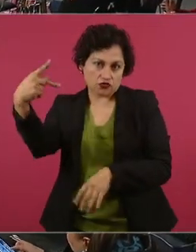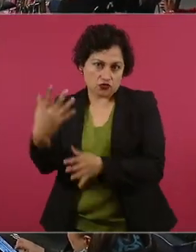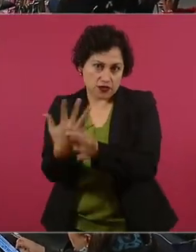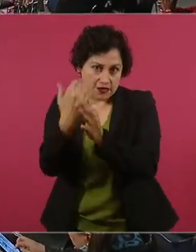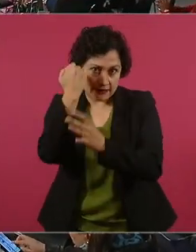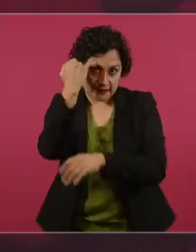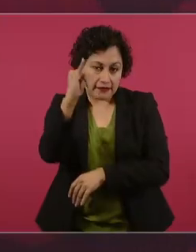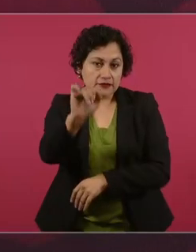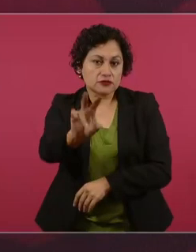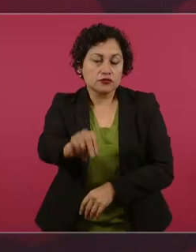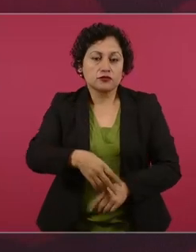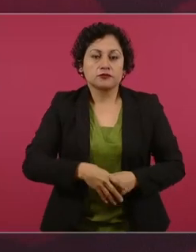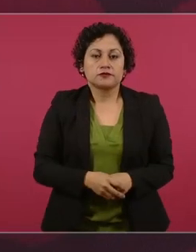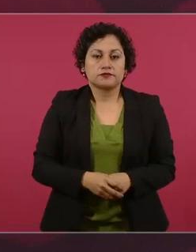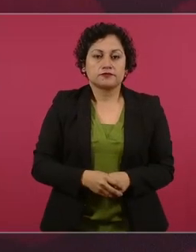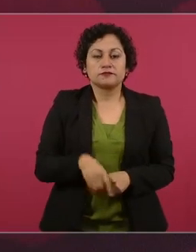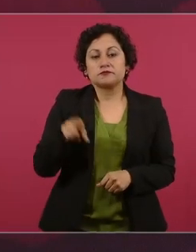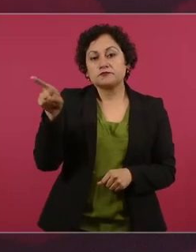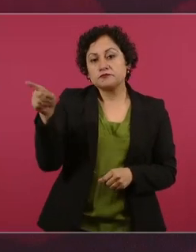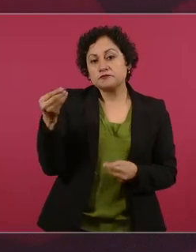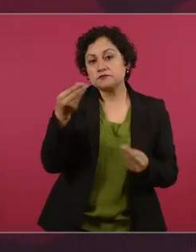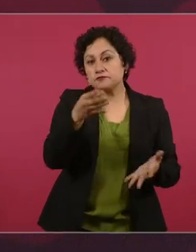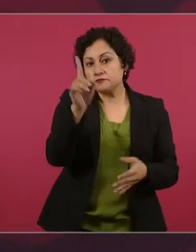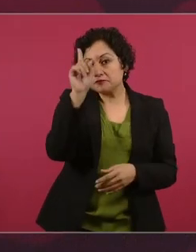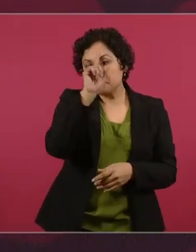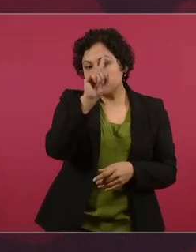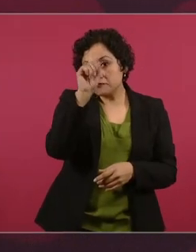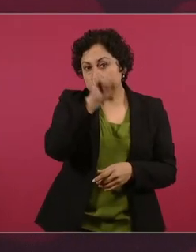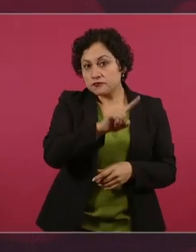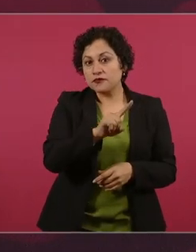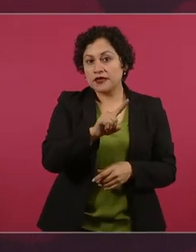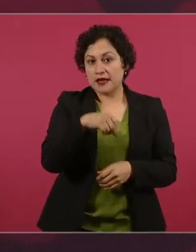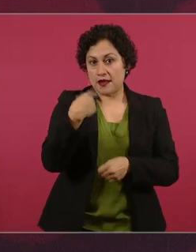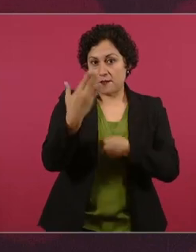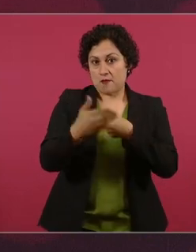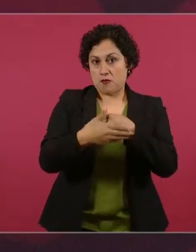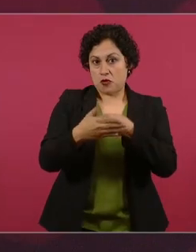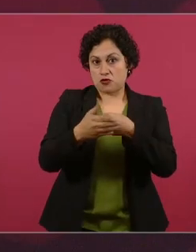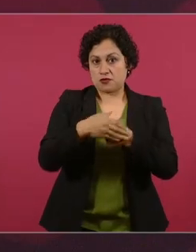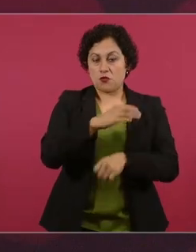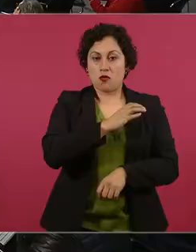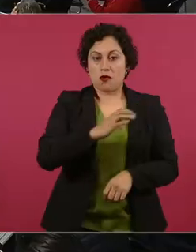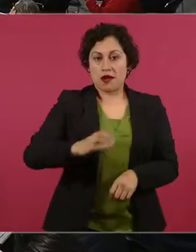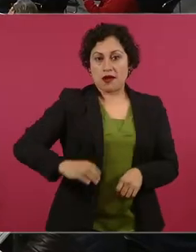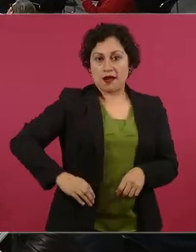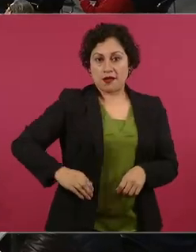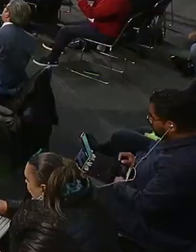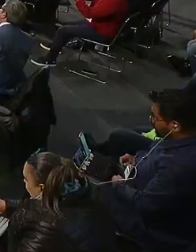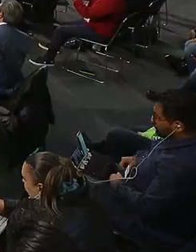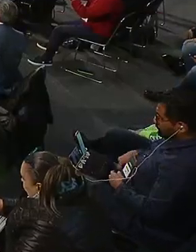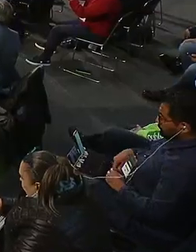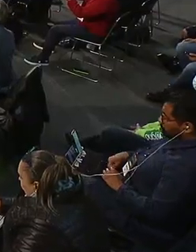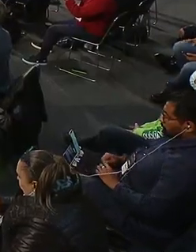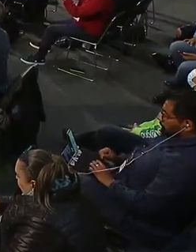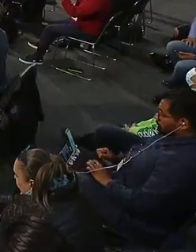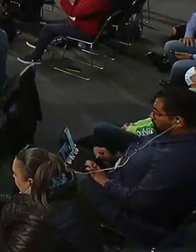Sugieren que un debate de los candidatos y candidatas